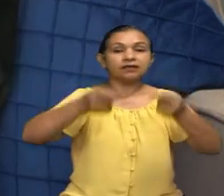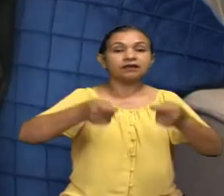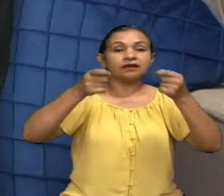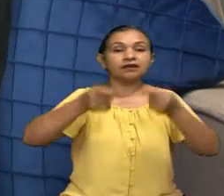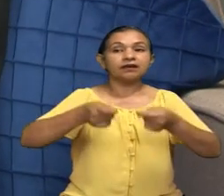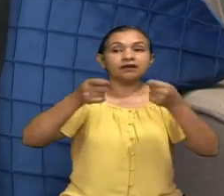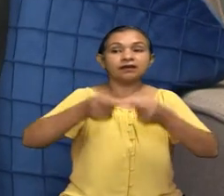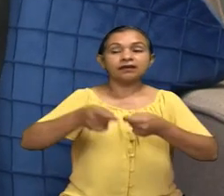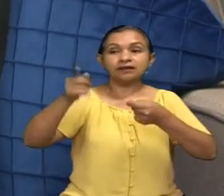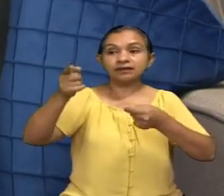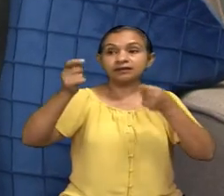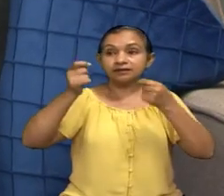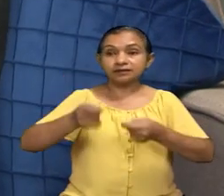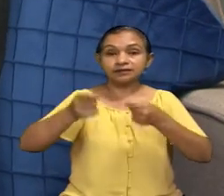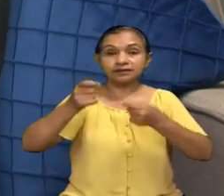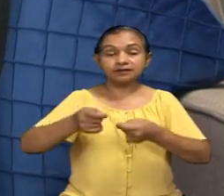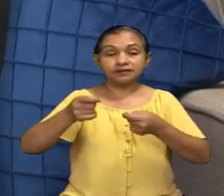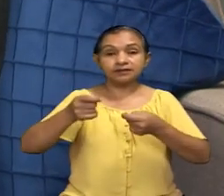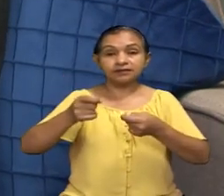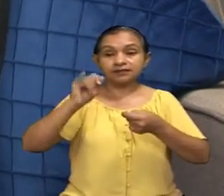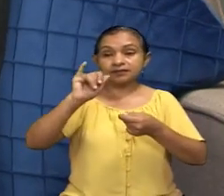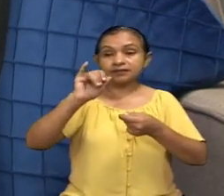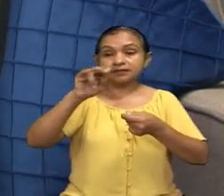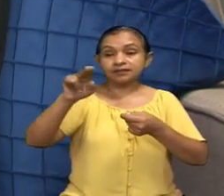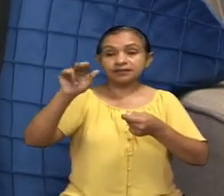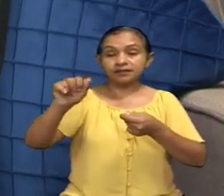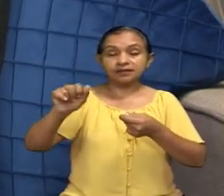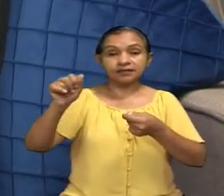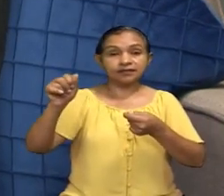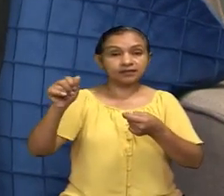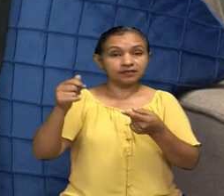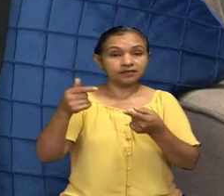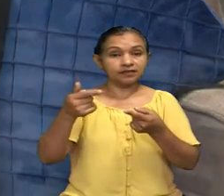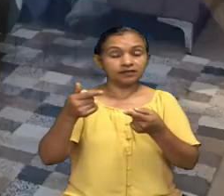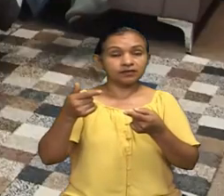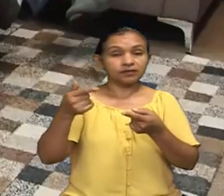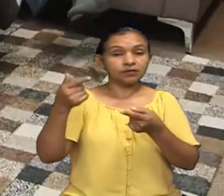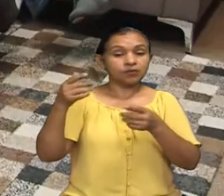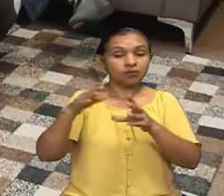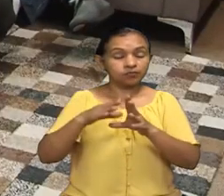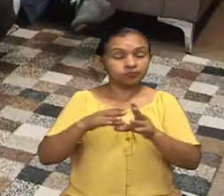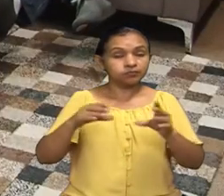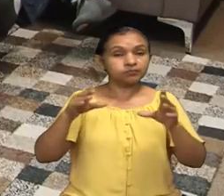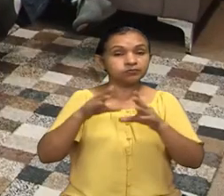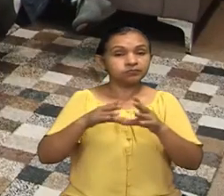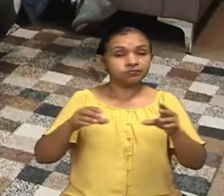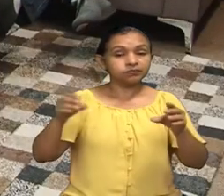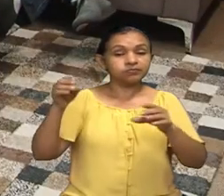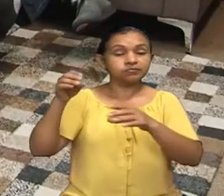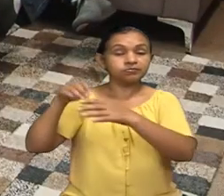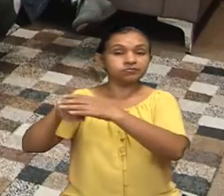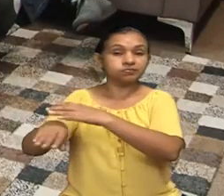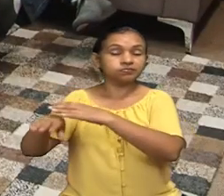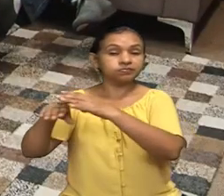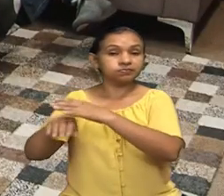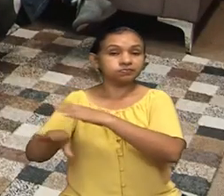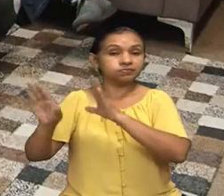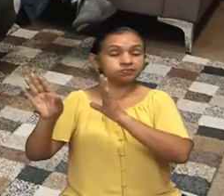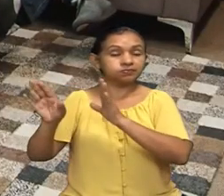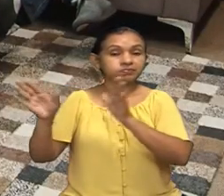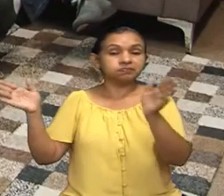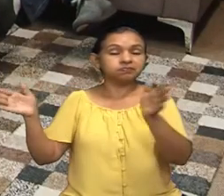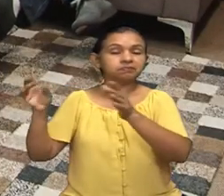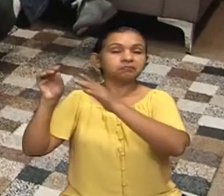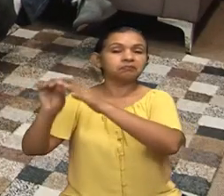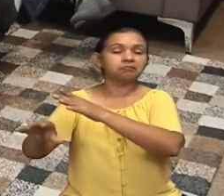silos de la INA en la calle Nueva, que ahí se guardaba el algodón, ahí depositaban el algodón en esas grandes